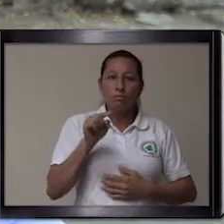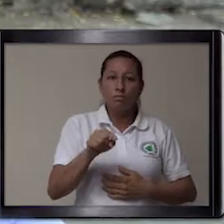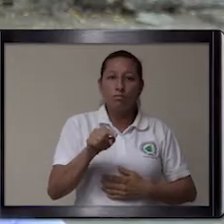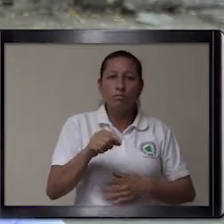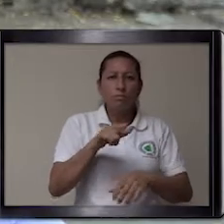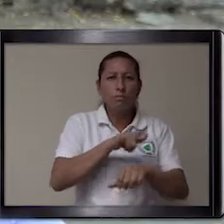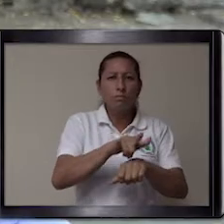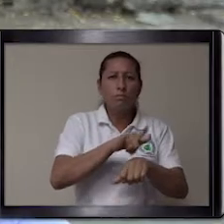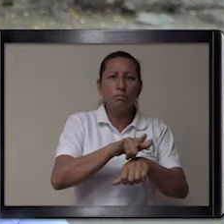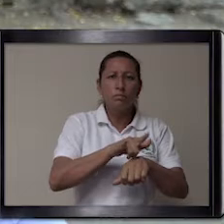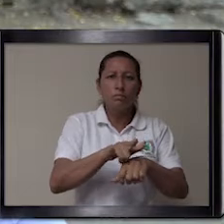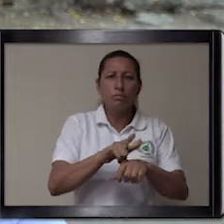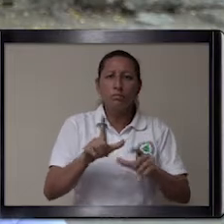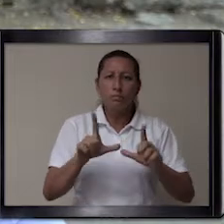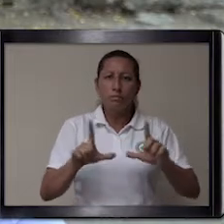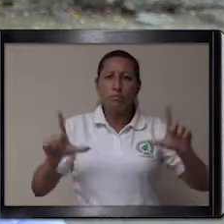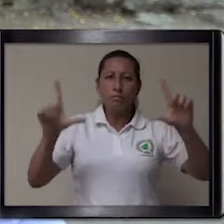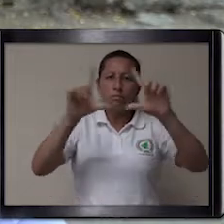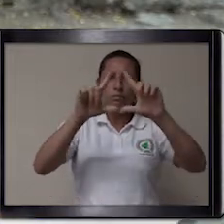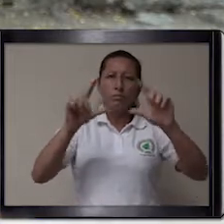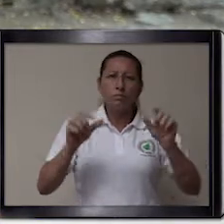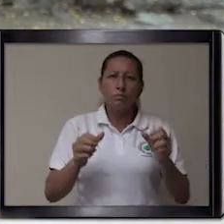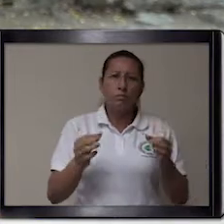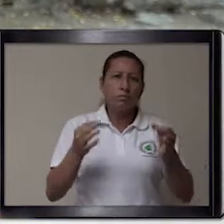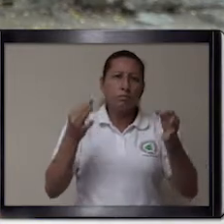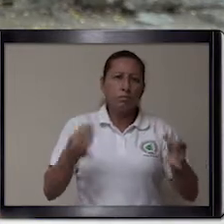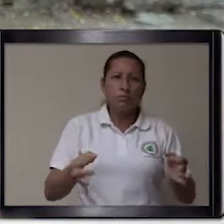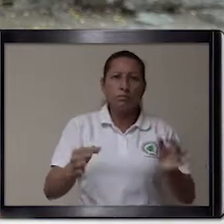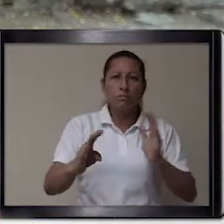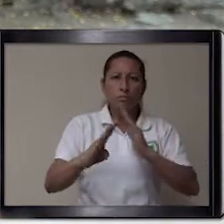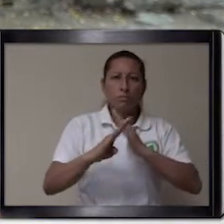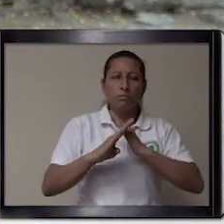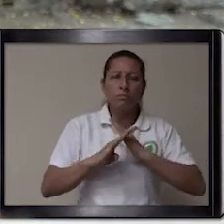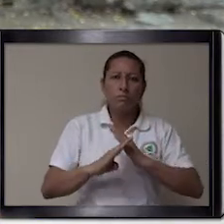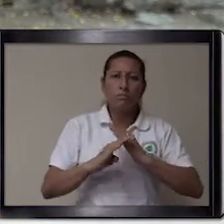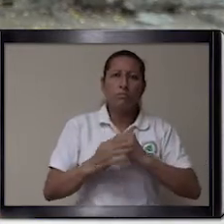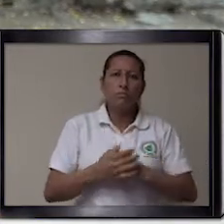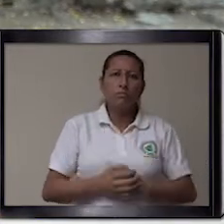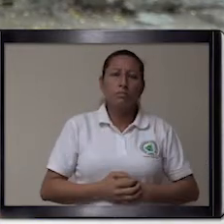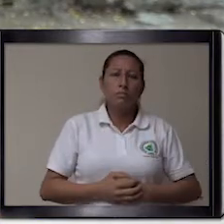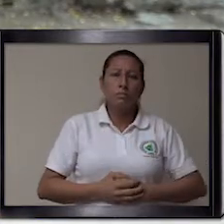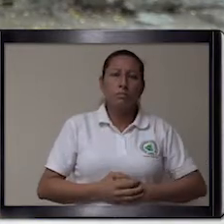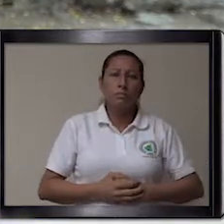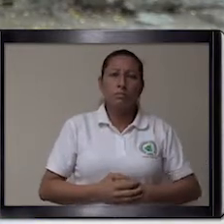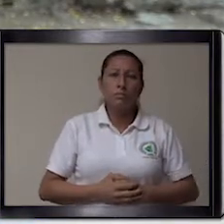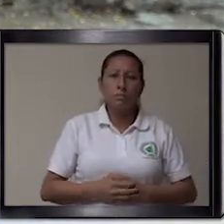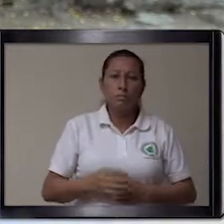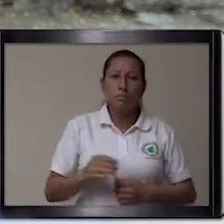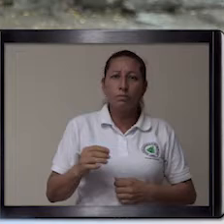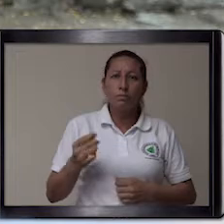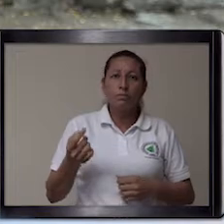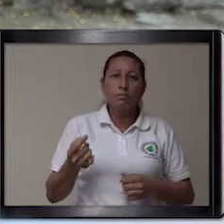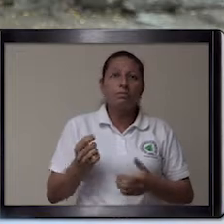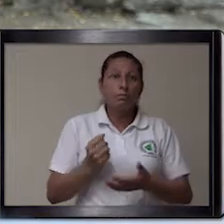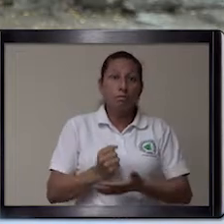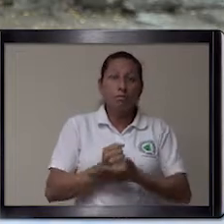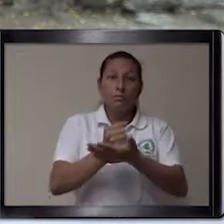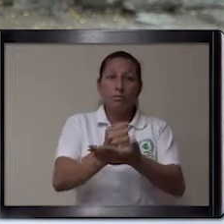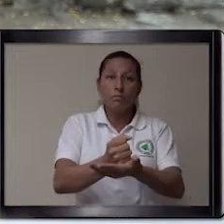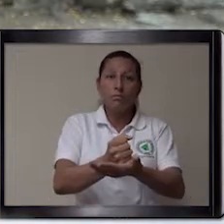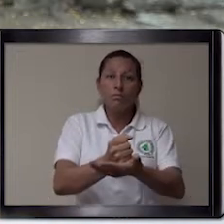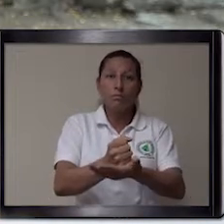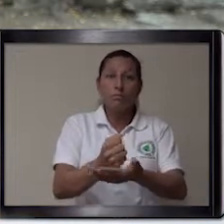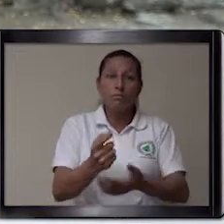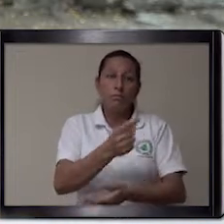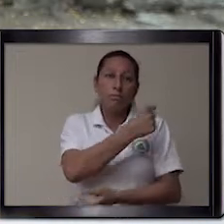Las zonas de evacuación, para las zonas donde tenemos que mantener un poco, se puede mantener, ¿verdad? Nosotros como ciudadanos mantenerlo